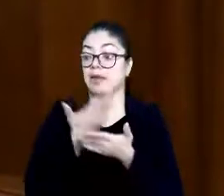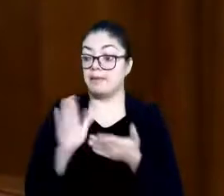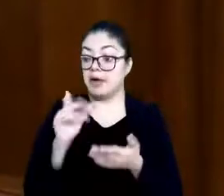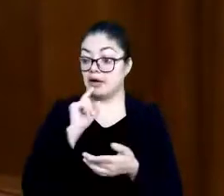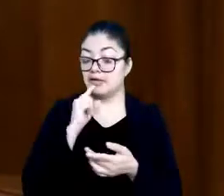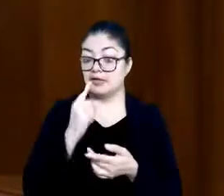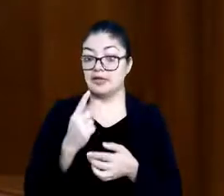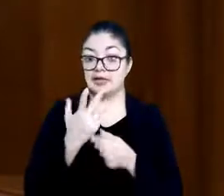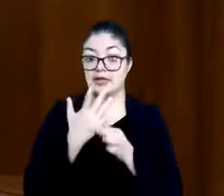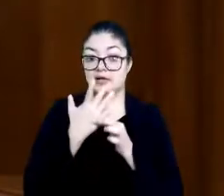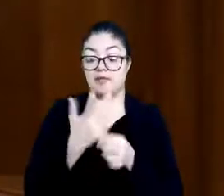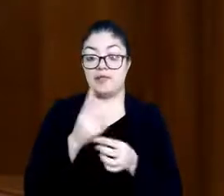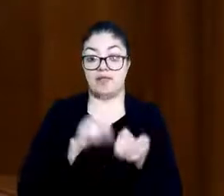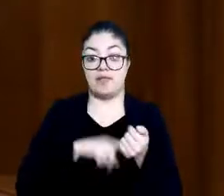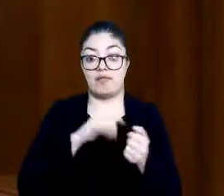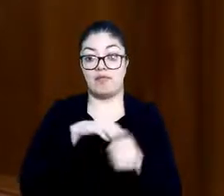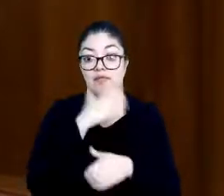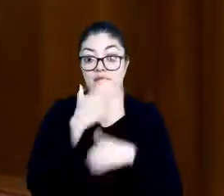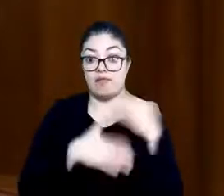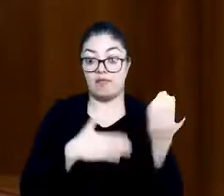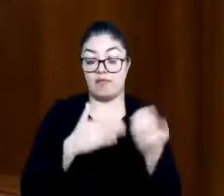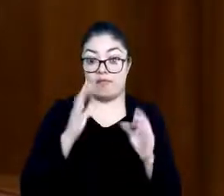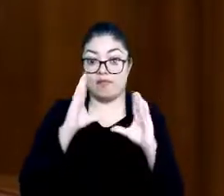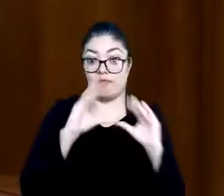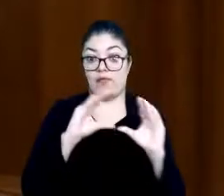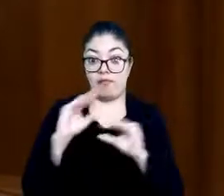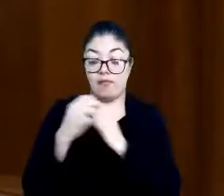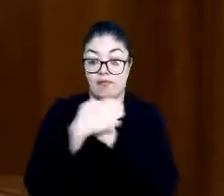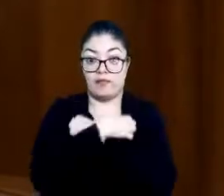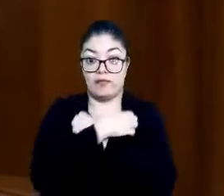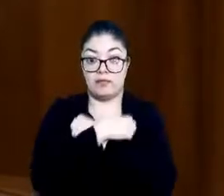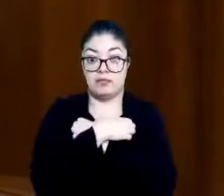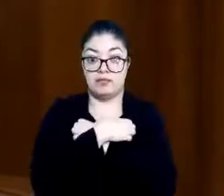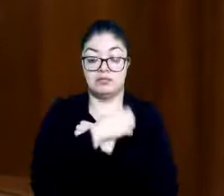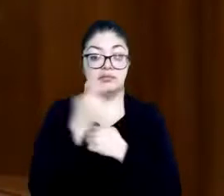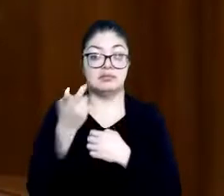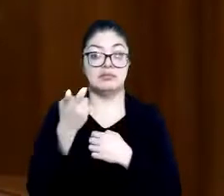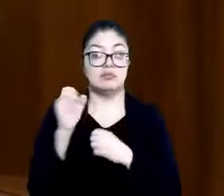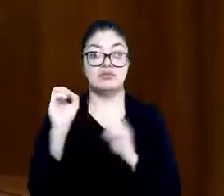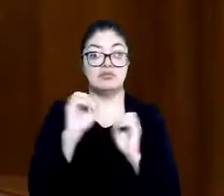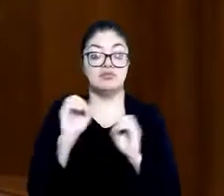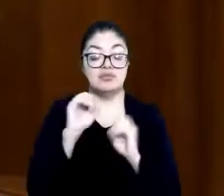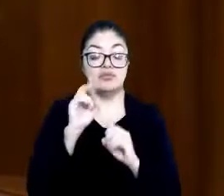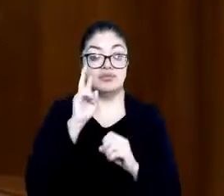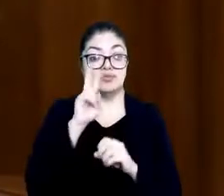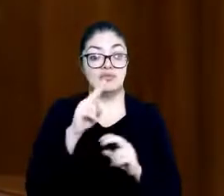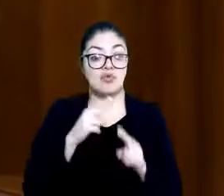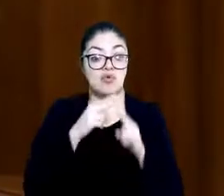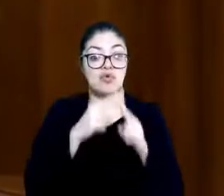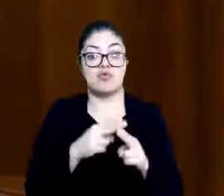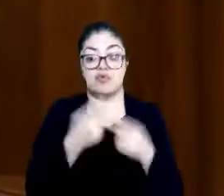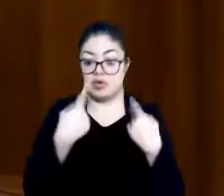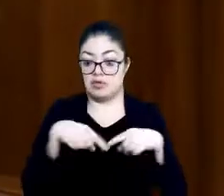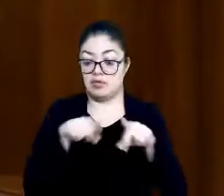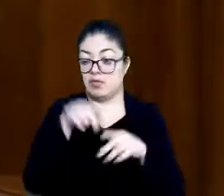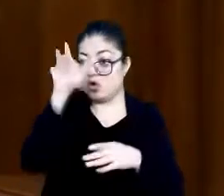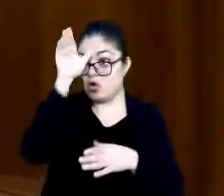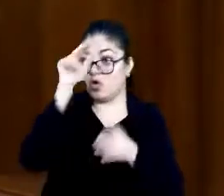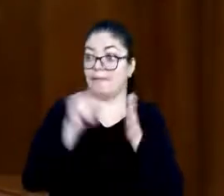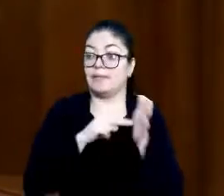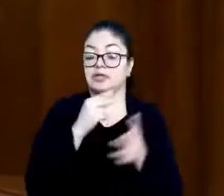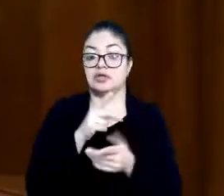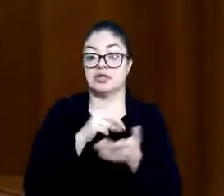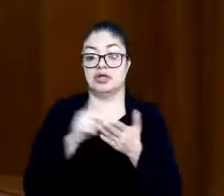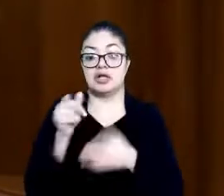quienes concluyen una formación educativa no logran ver que se cumpla lo establecido en la Convención sobre los Derechos del